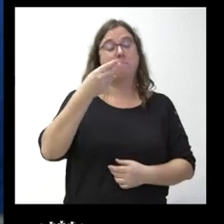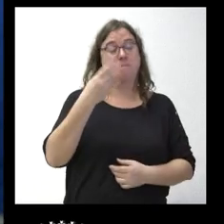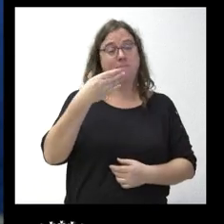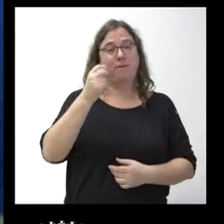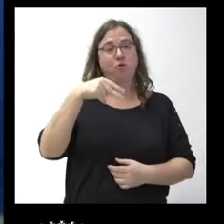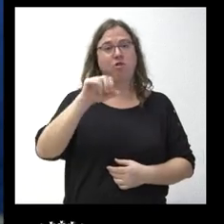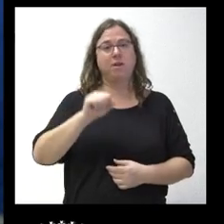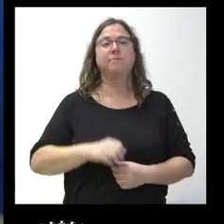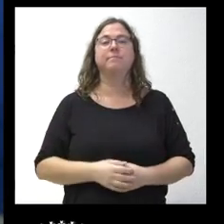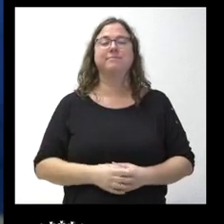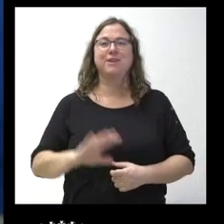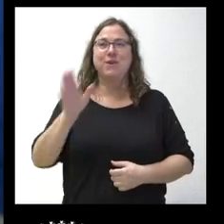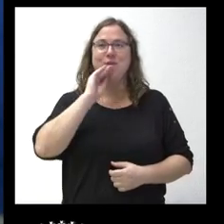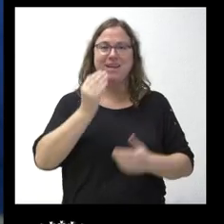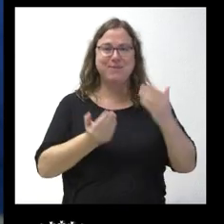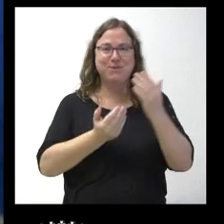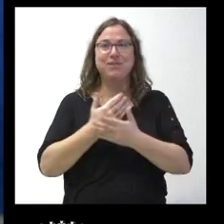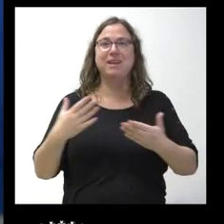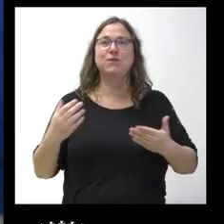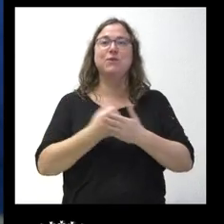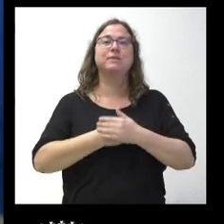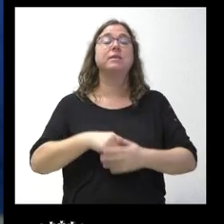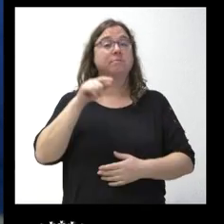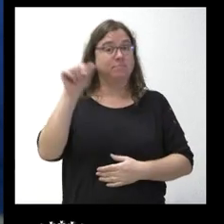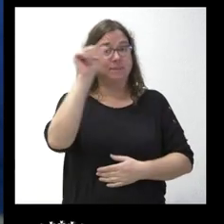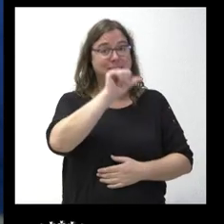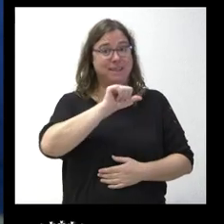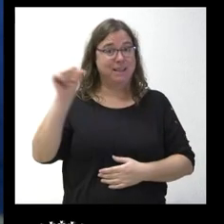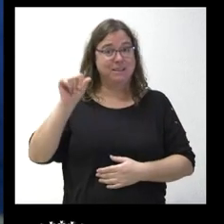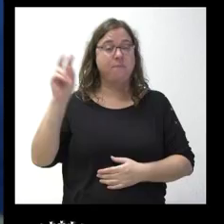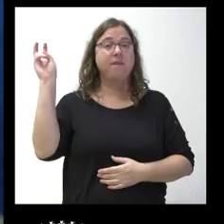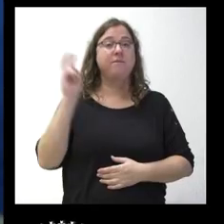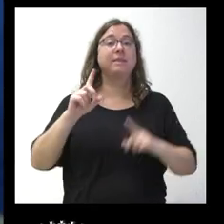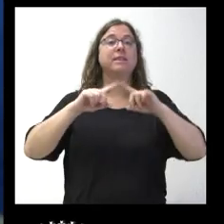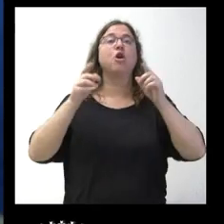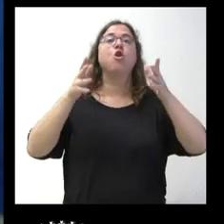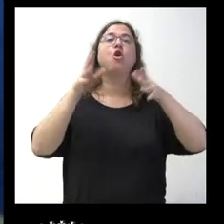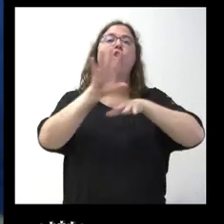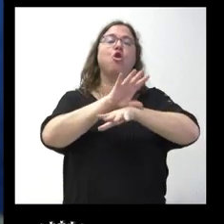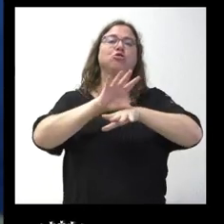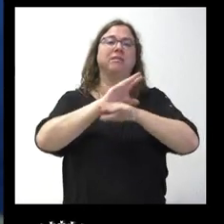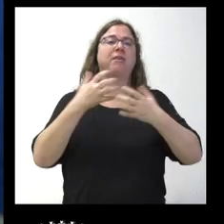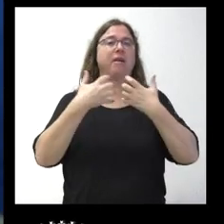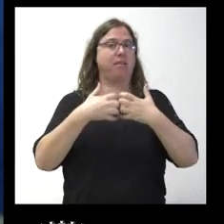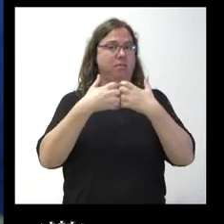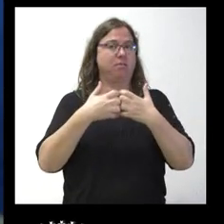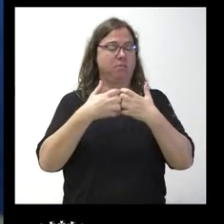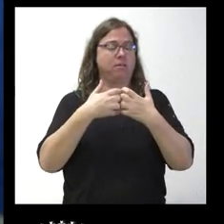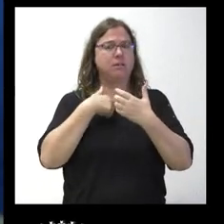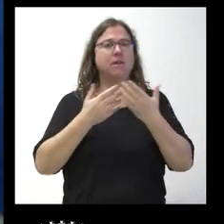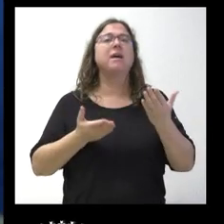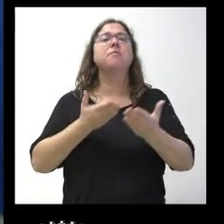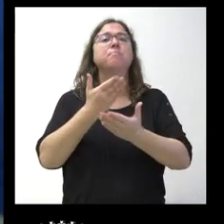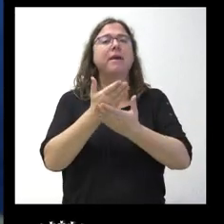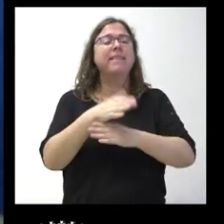begoña Hola Muy buenos días a todos esta semana en una visita a Segovia la consejera de industria apuntaba que se va a solicitar del gobierno